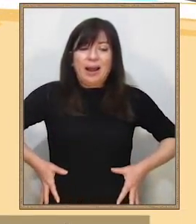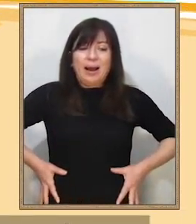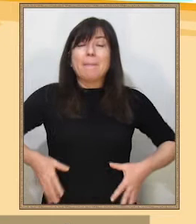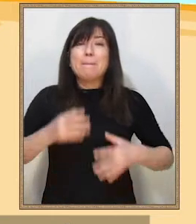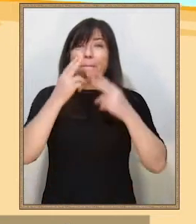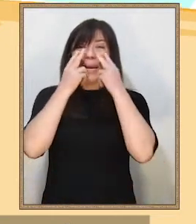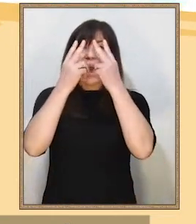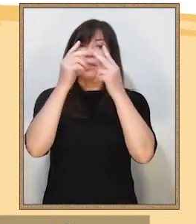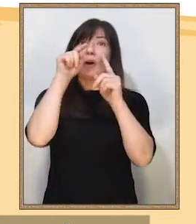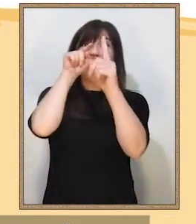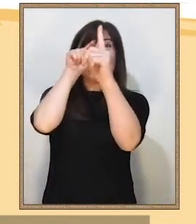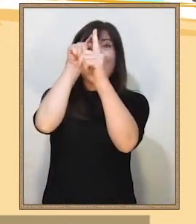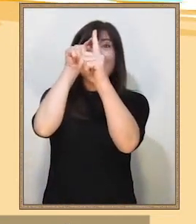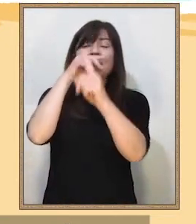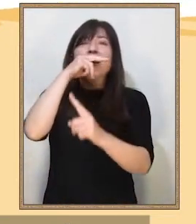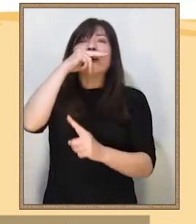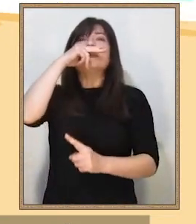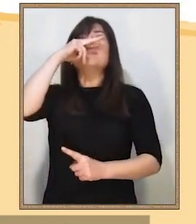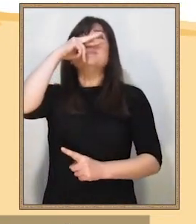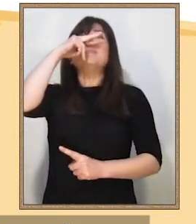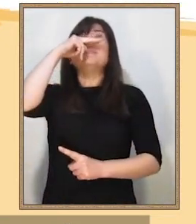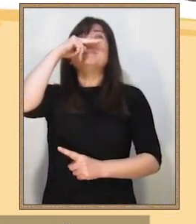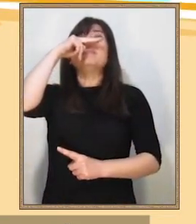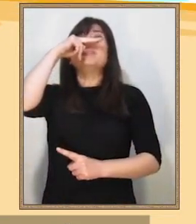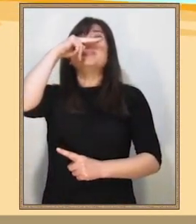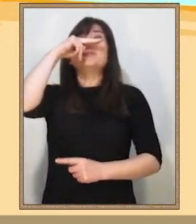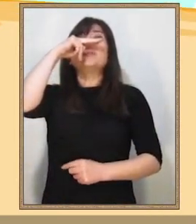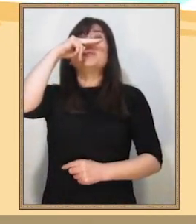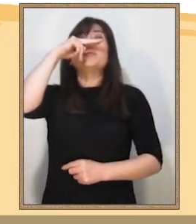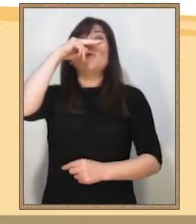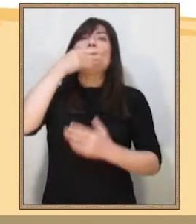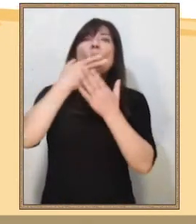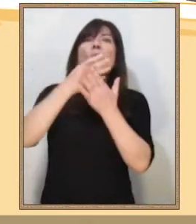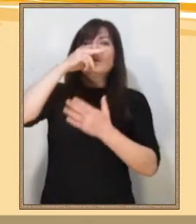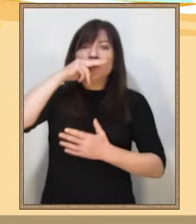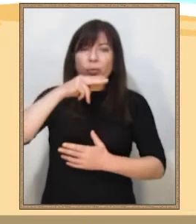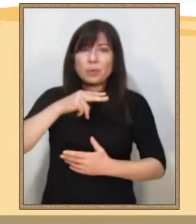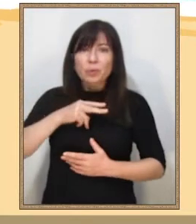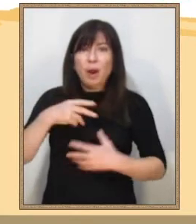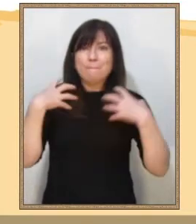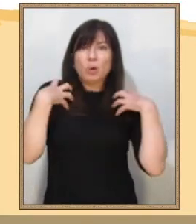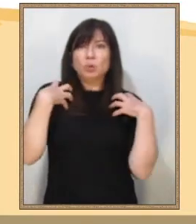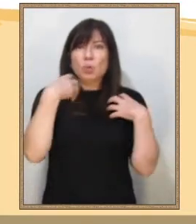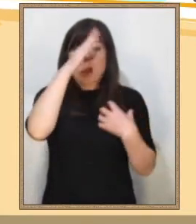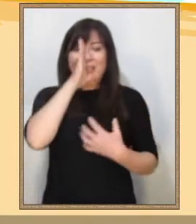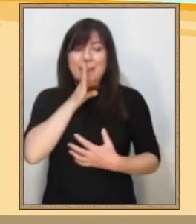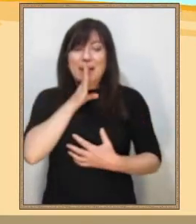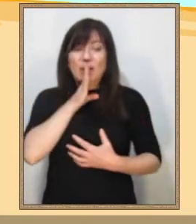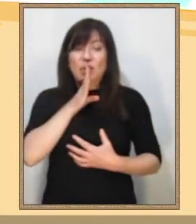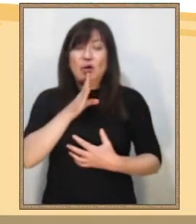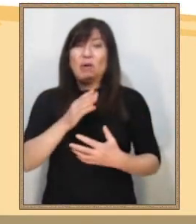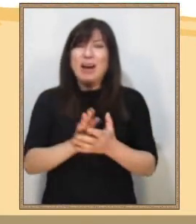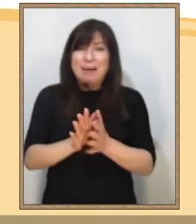al frente, inhalo arriba. Y a la exhalación vamos a la postura del perro. Anclo mis dedos de los